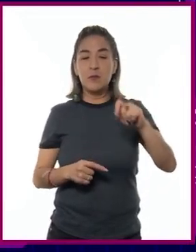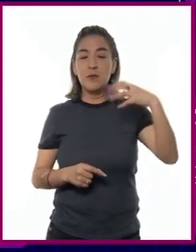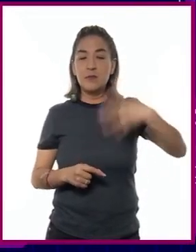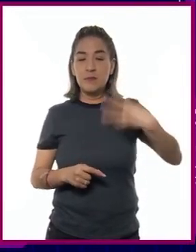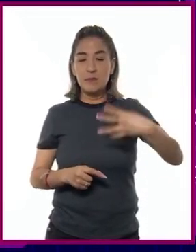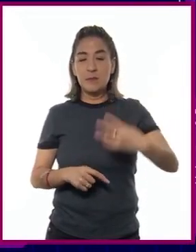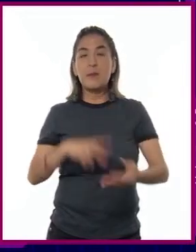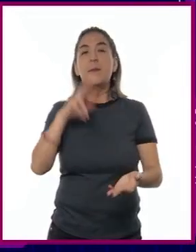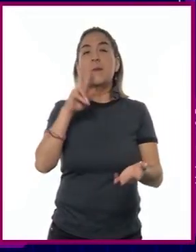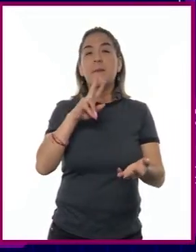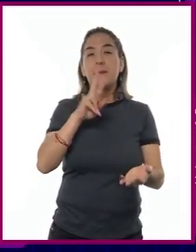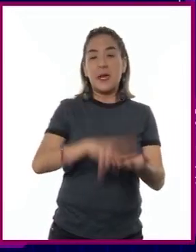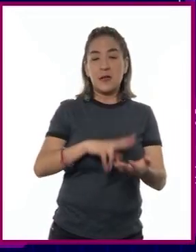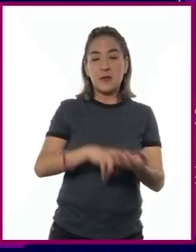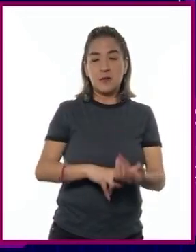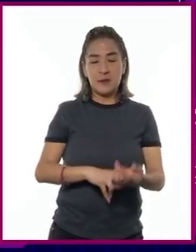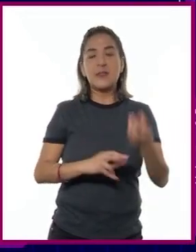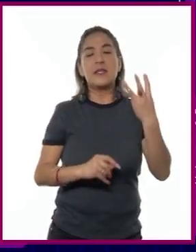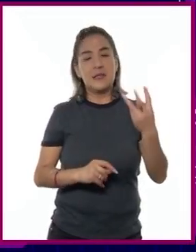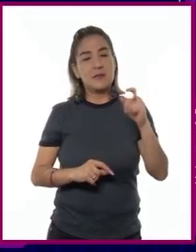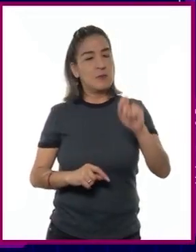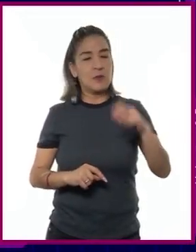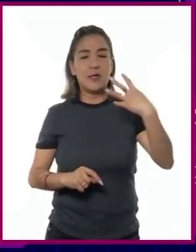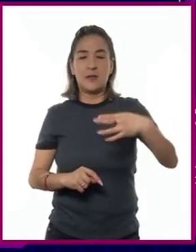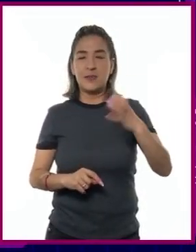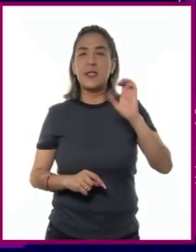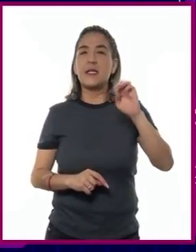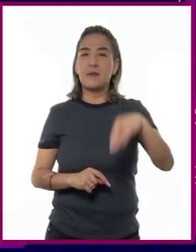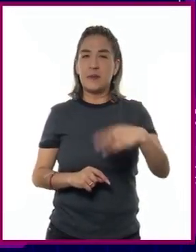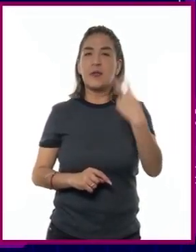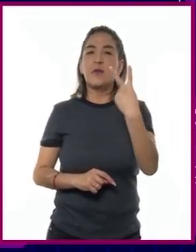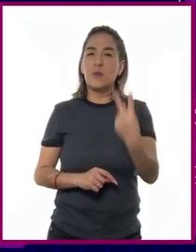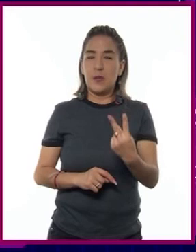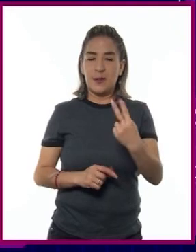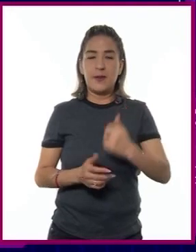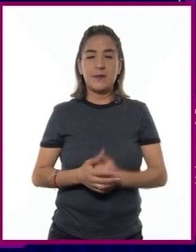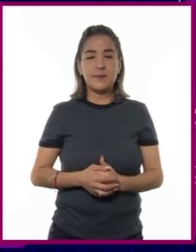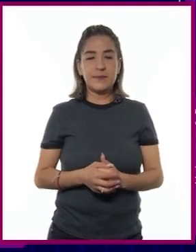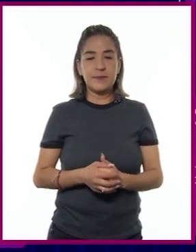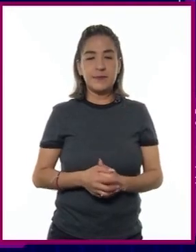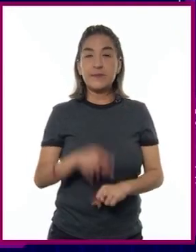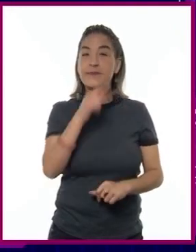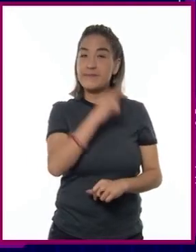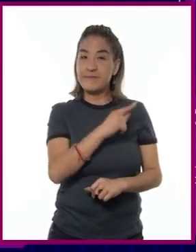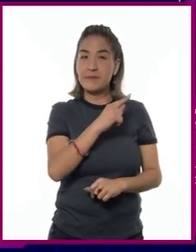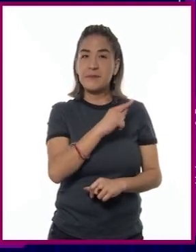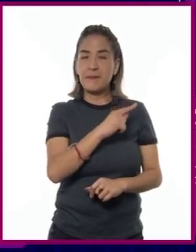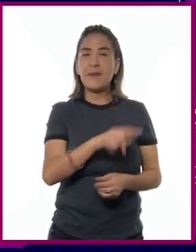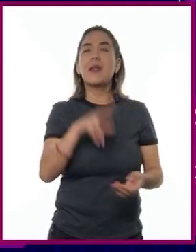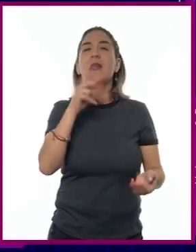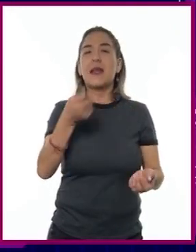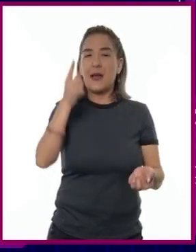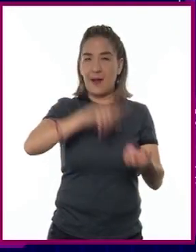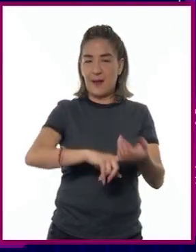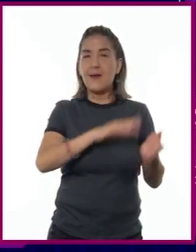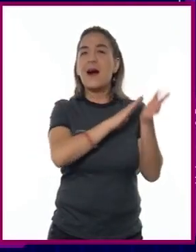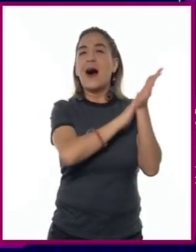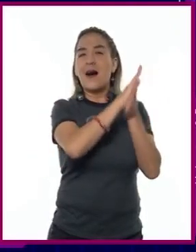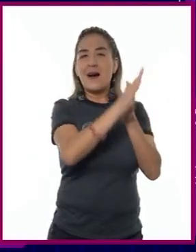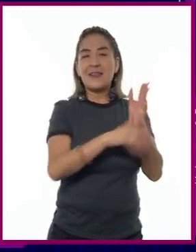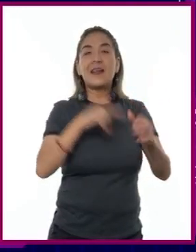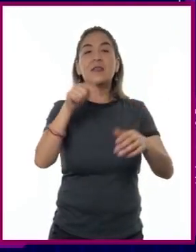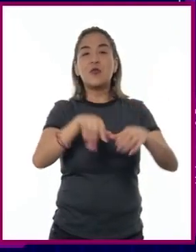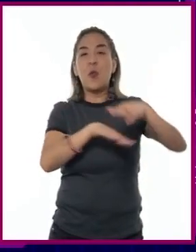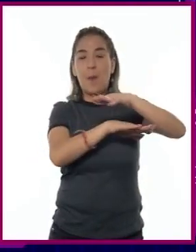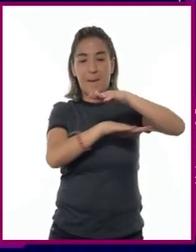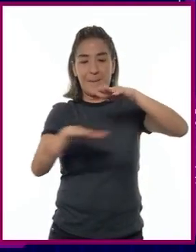se obtiene 3.14 centímetros cuadrados. Esta es el área de una de las